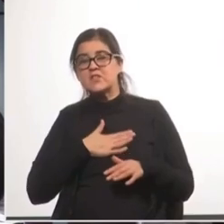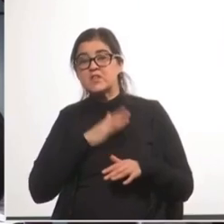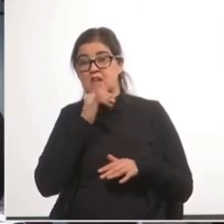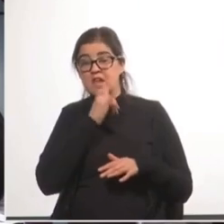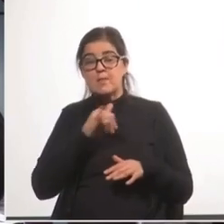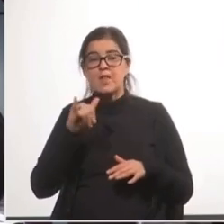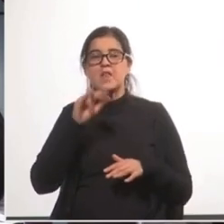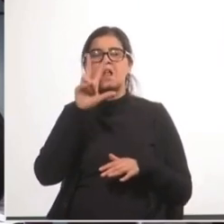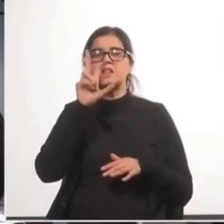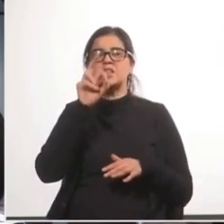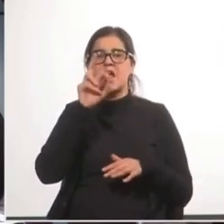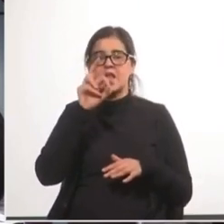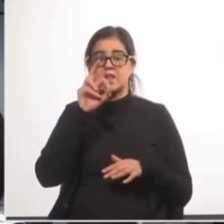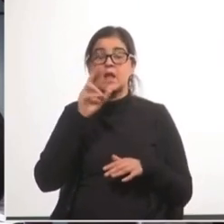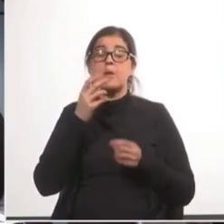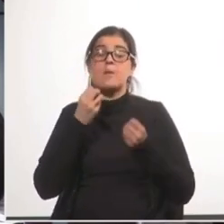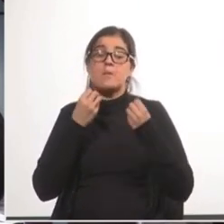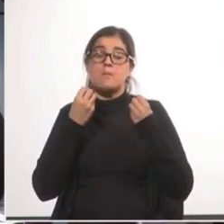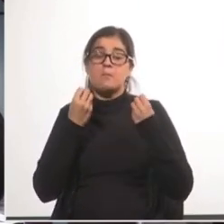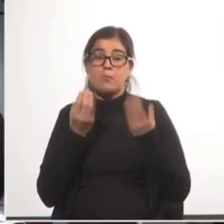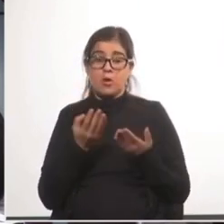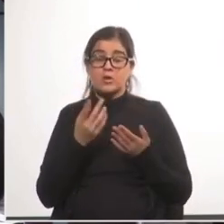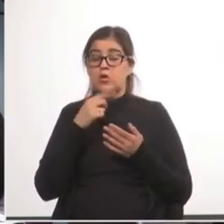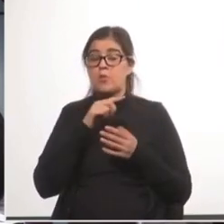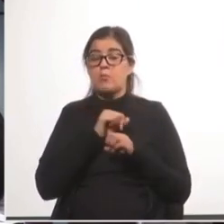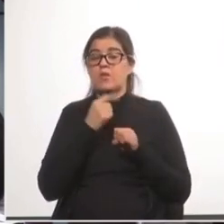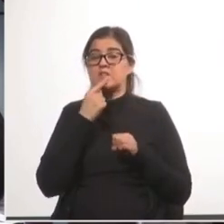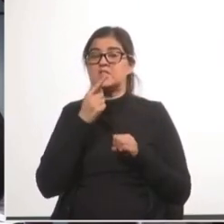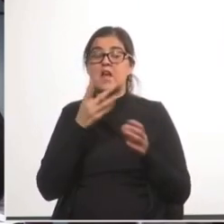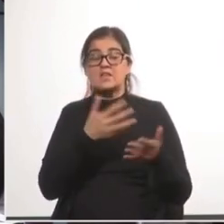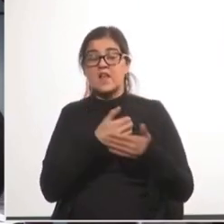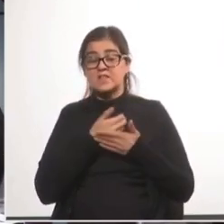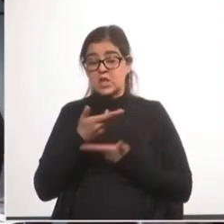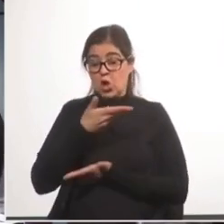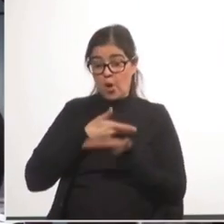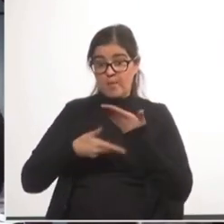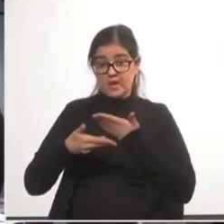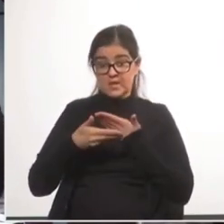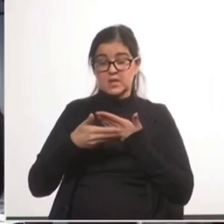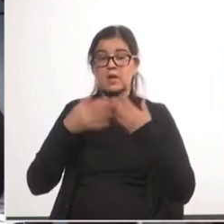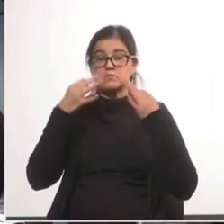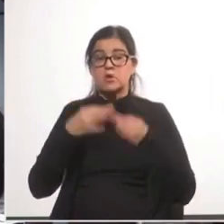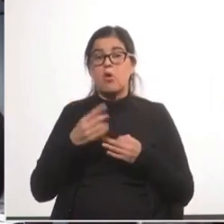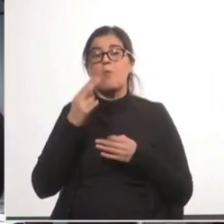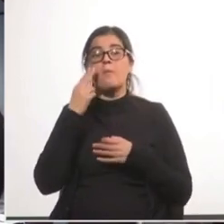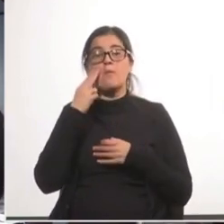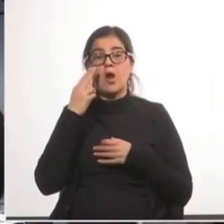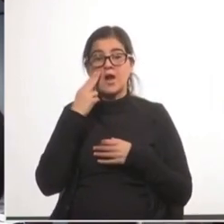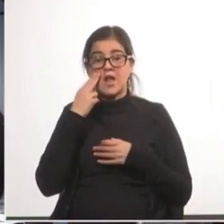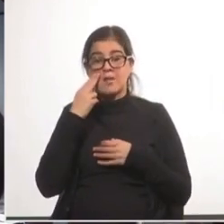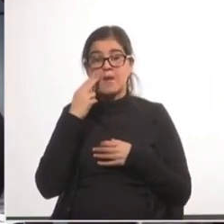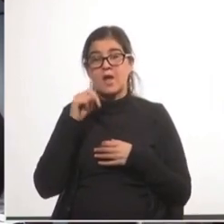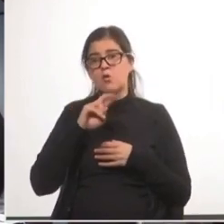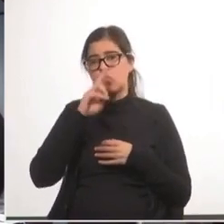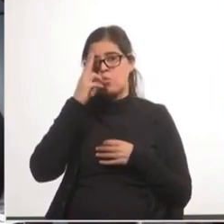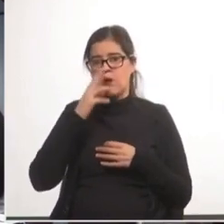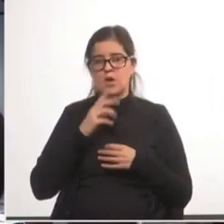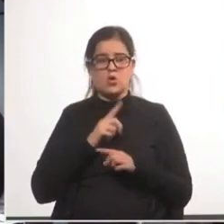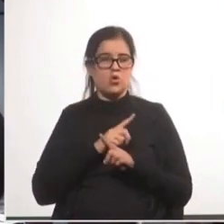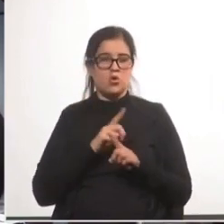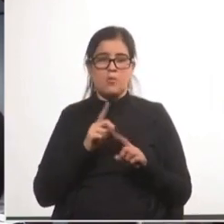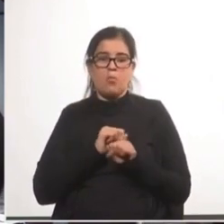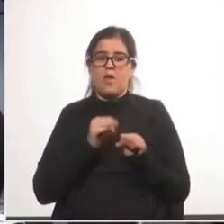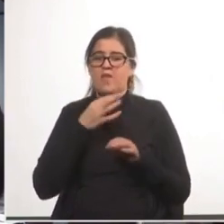demanda 30. Por lo tanto, no podemos decir que la tenencia compartida es un problema en el Uruguay. No